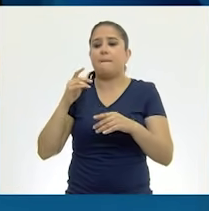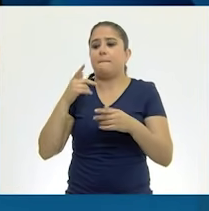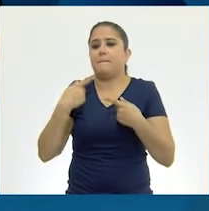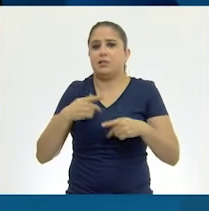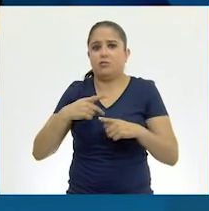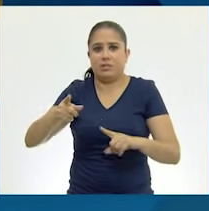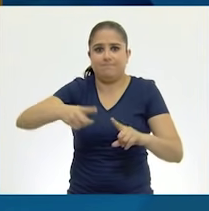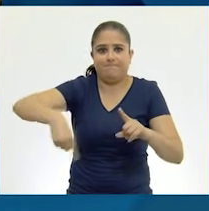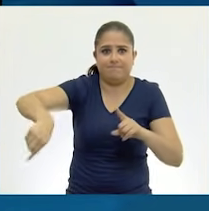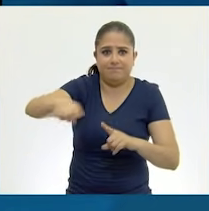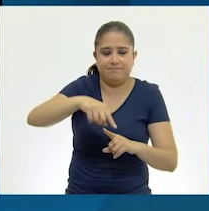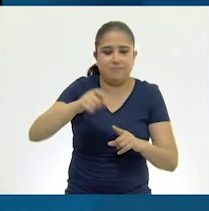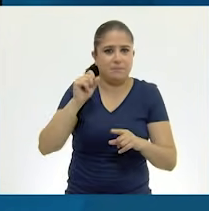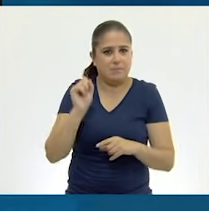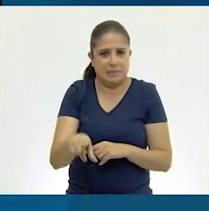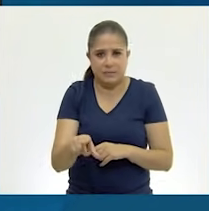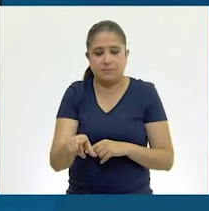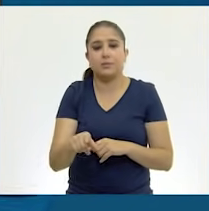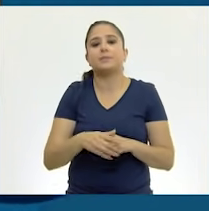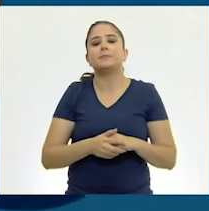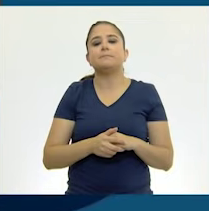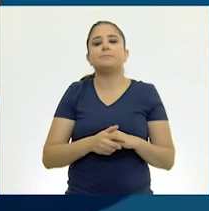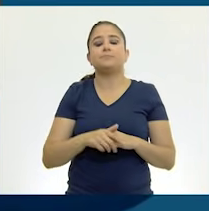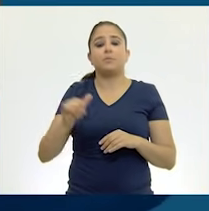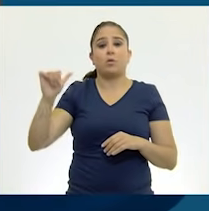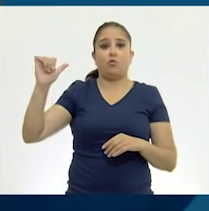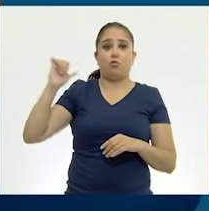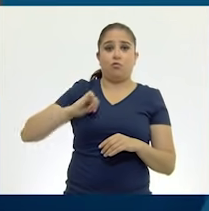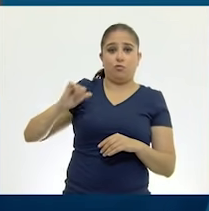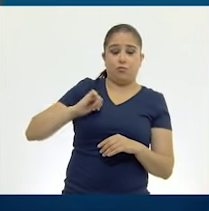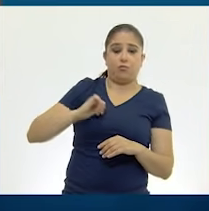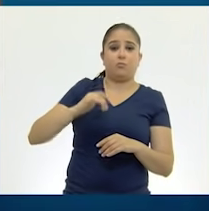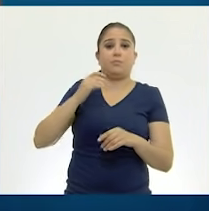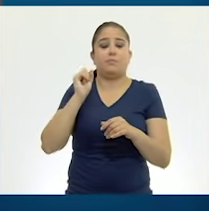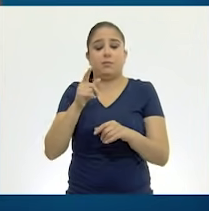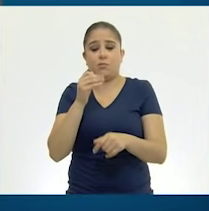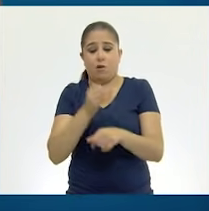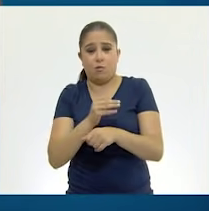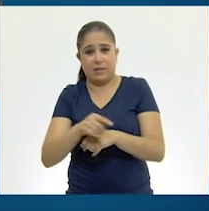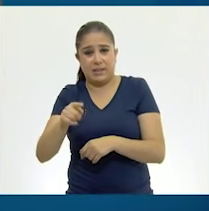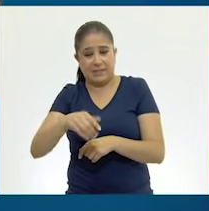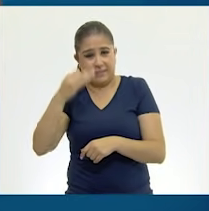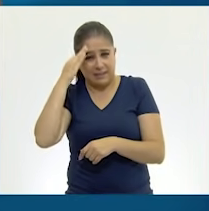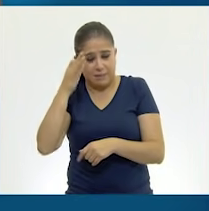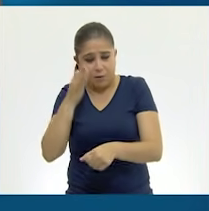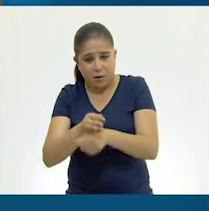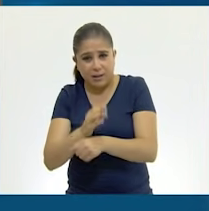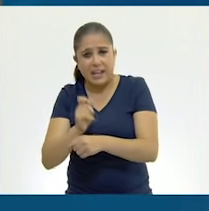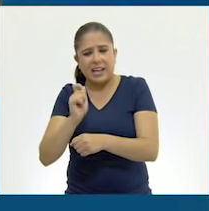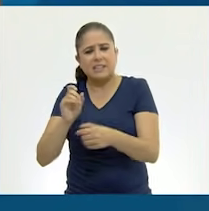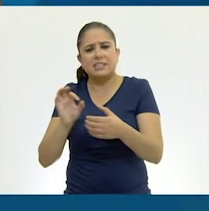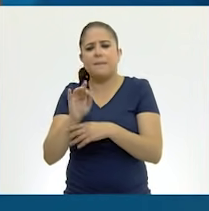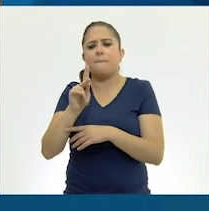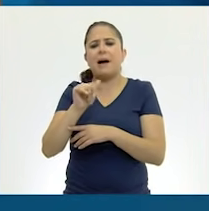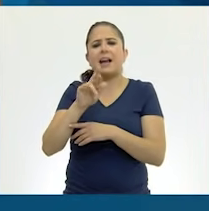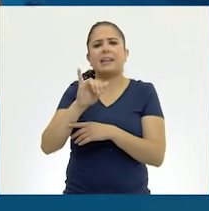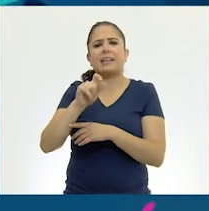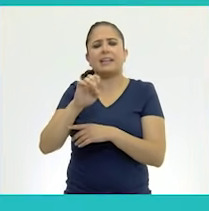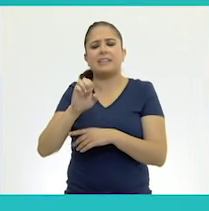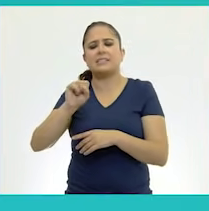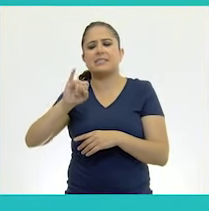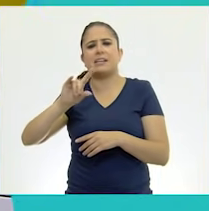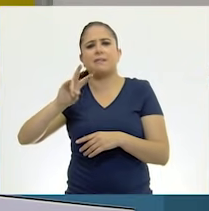cercanos. Tanto la especie ancestral como sus especies cercanas se conocen como parientes silvestres de un